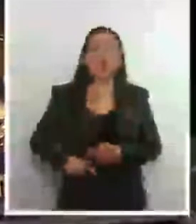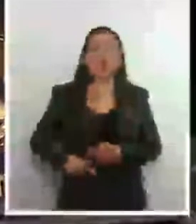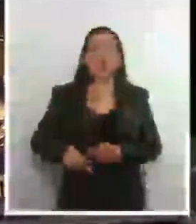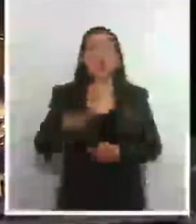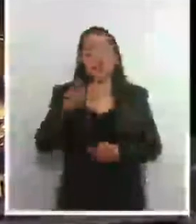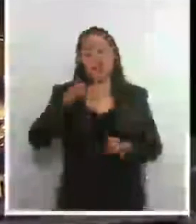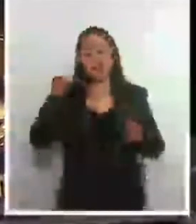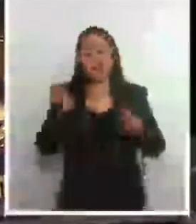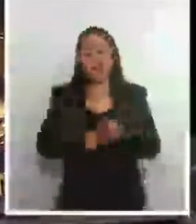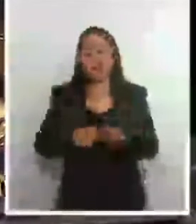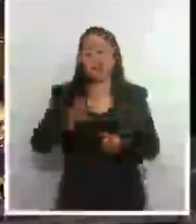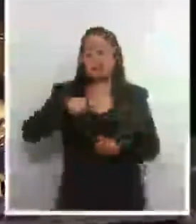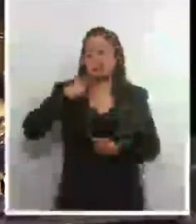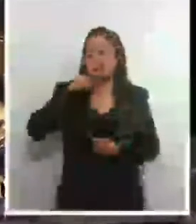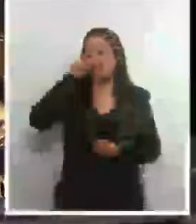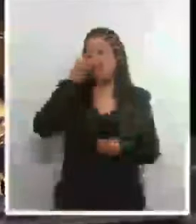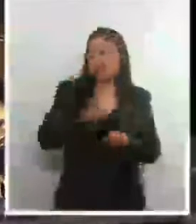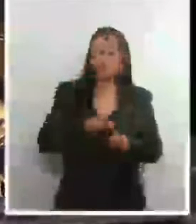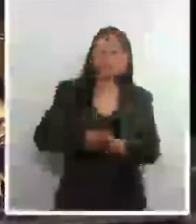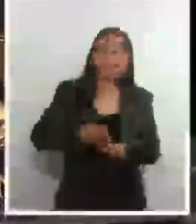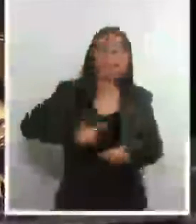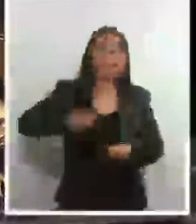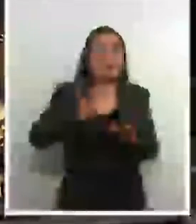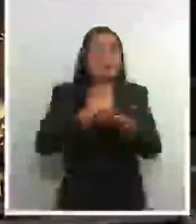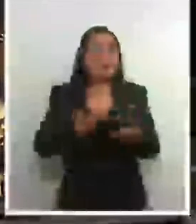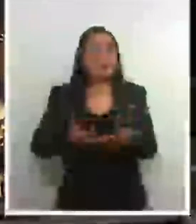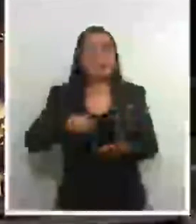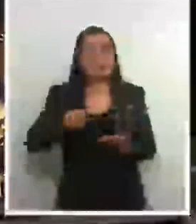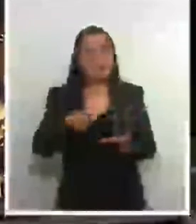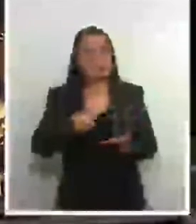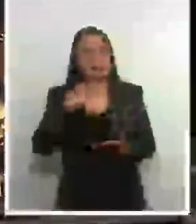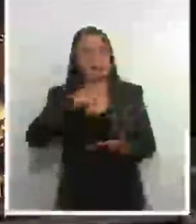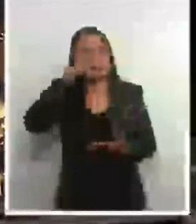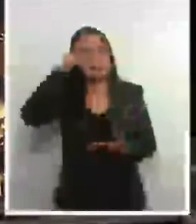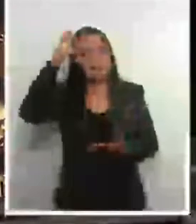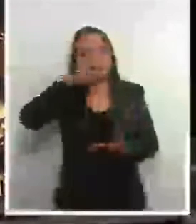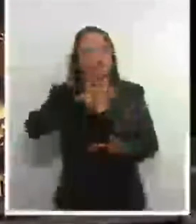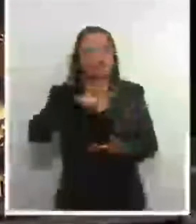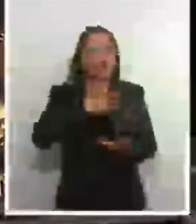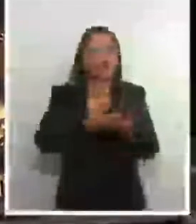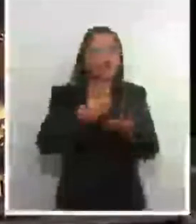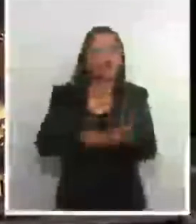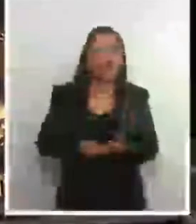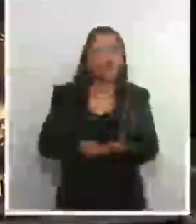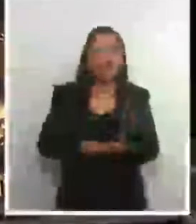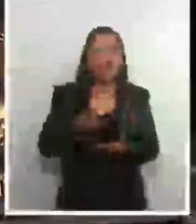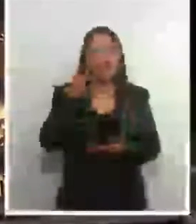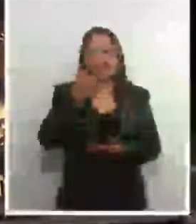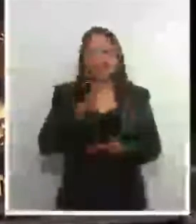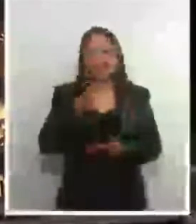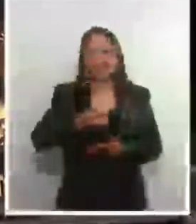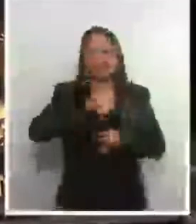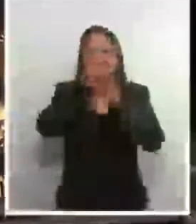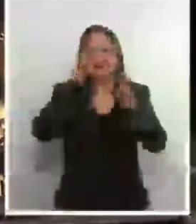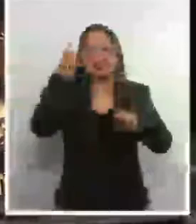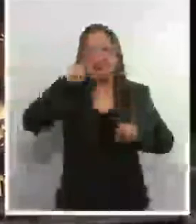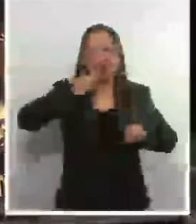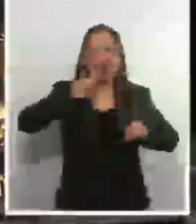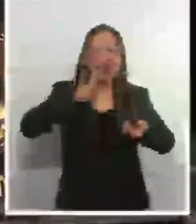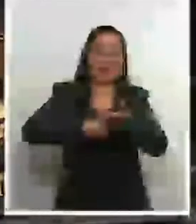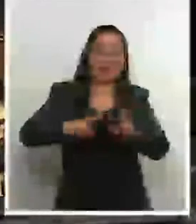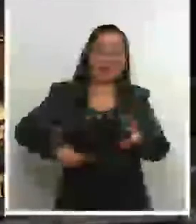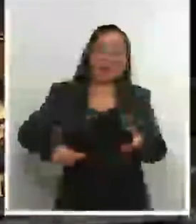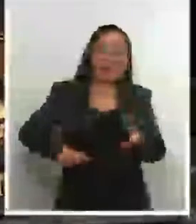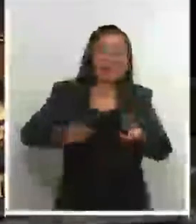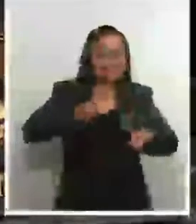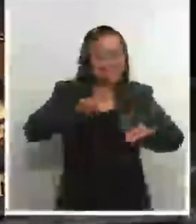una necedad la ilusión que estoy teniendo en este momento. Es un tema de gobernabilidad y de